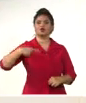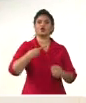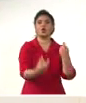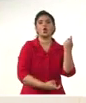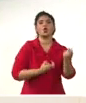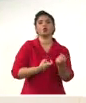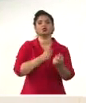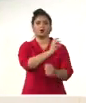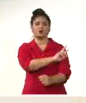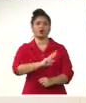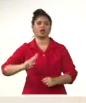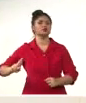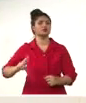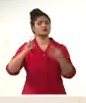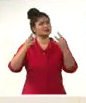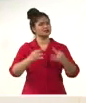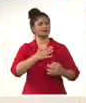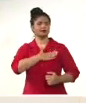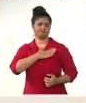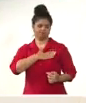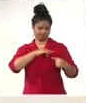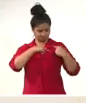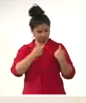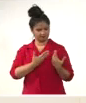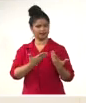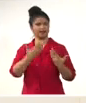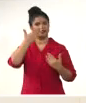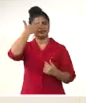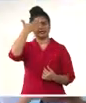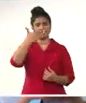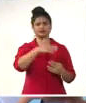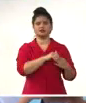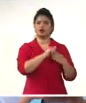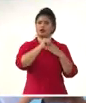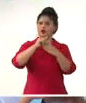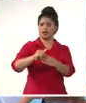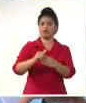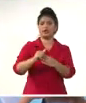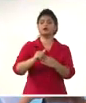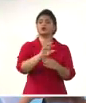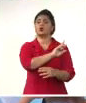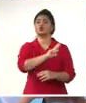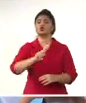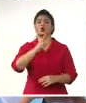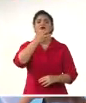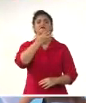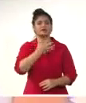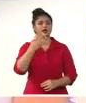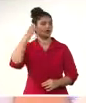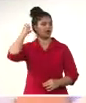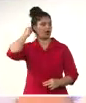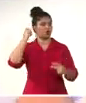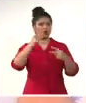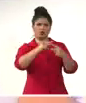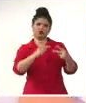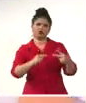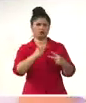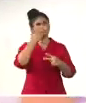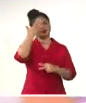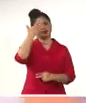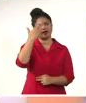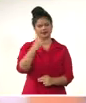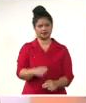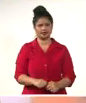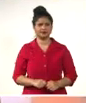sentimiento de eterno agradecimiento a las generaciones que nos antecedieron. Una sede que recordara a la miembro del Comité Central del Partido